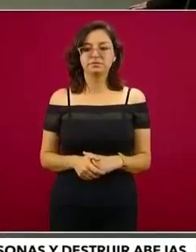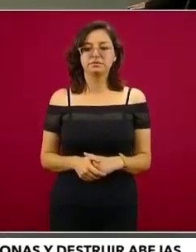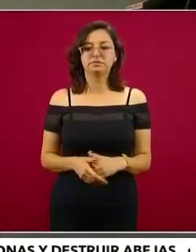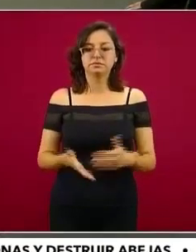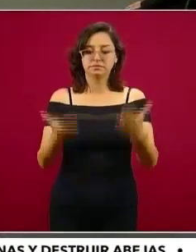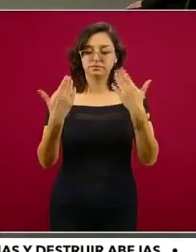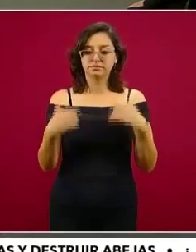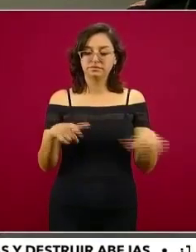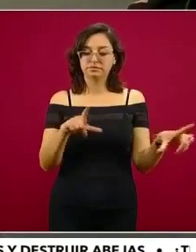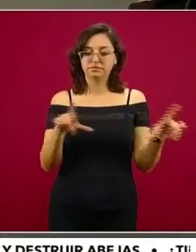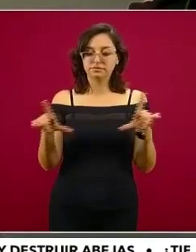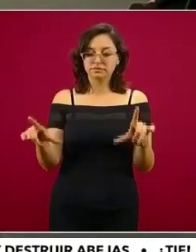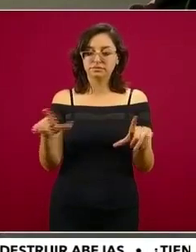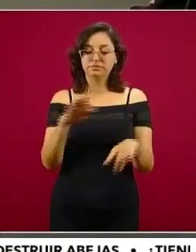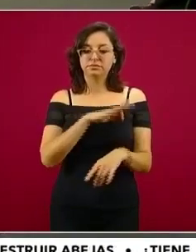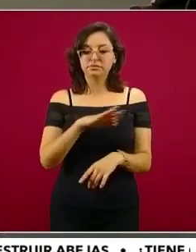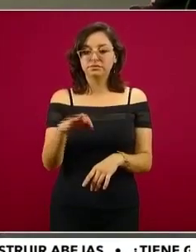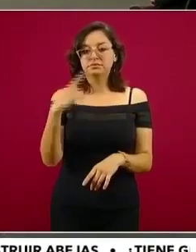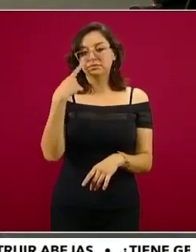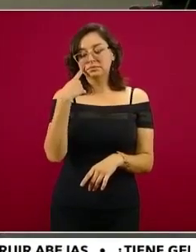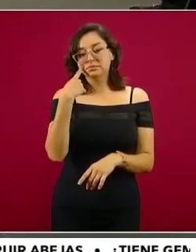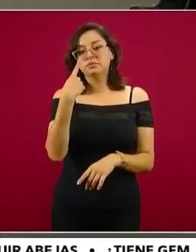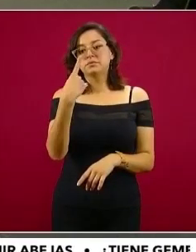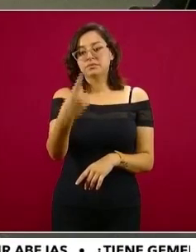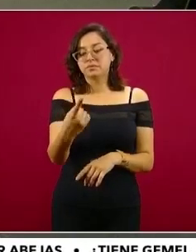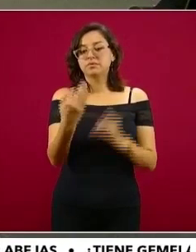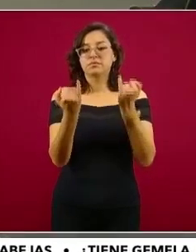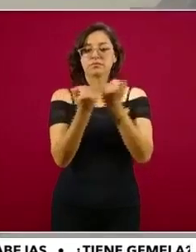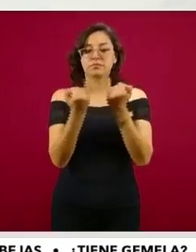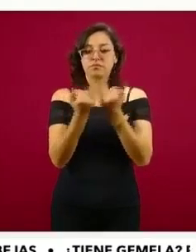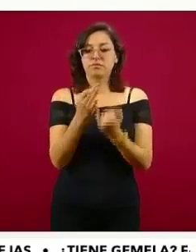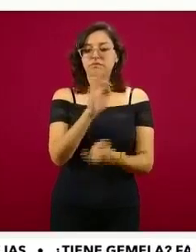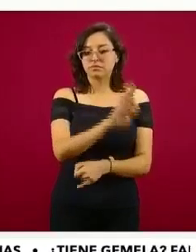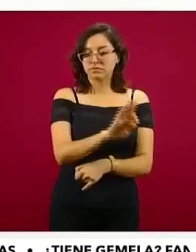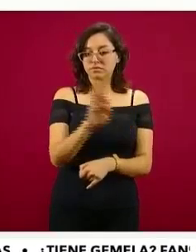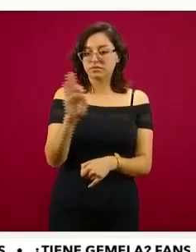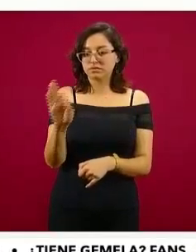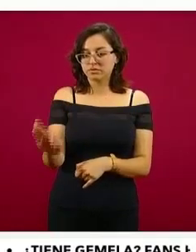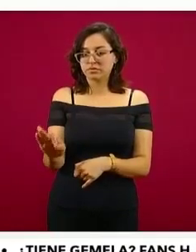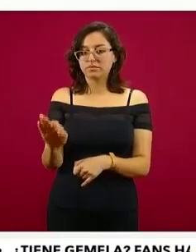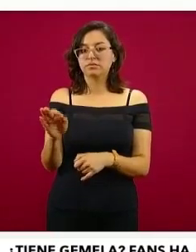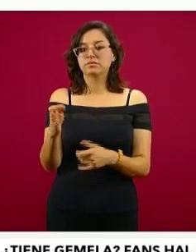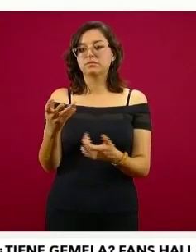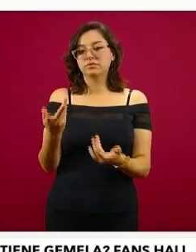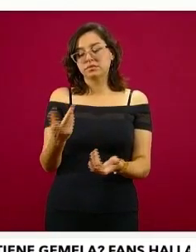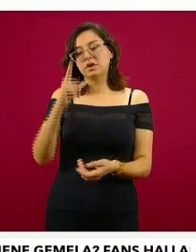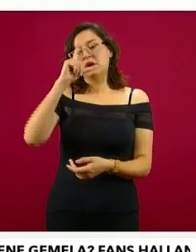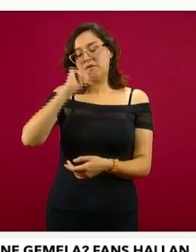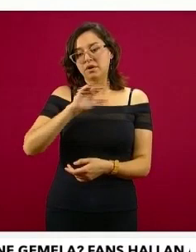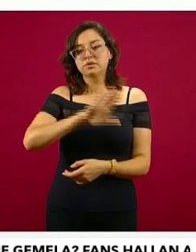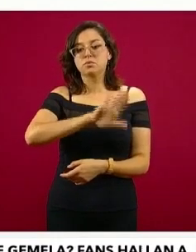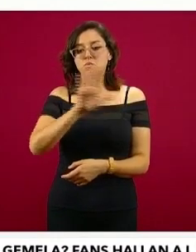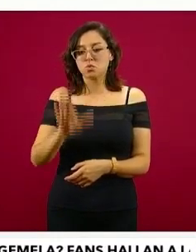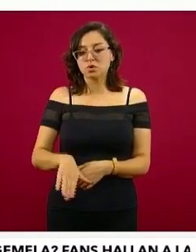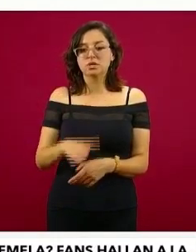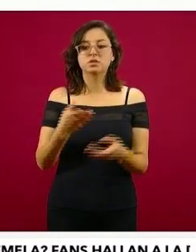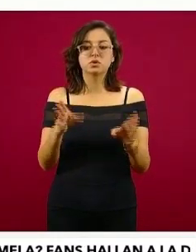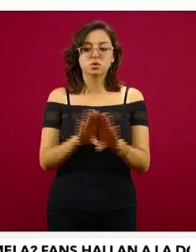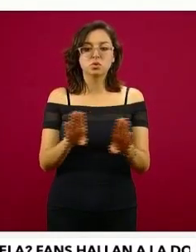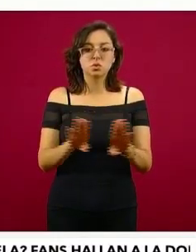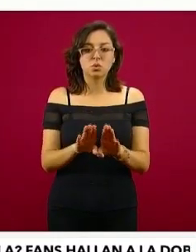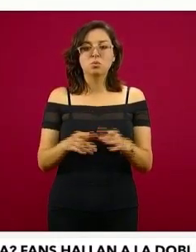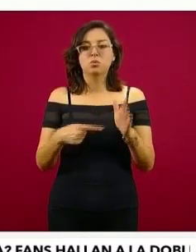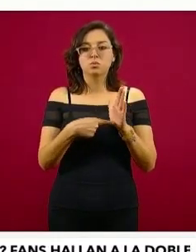diapositiva vamos a ver ahora sí la distribución por fecha de ocurrencia, por fecha en la que ocurrió la defunción, de cómo se han estado